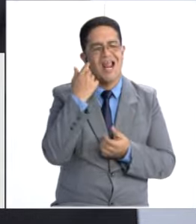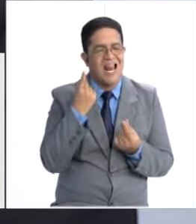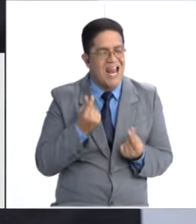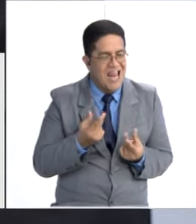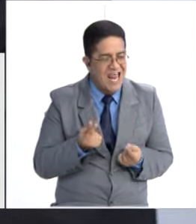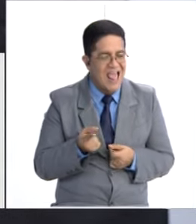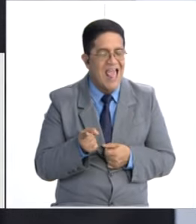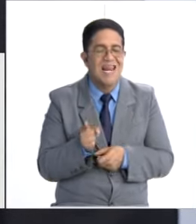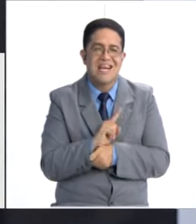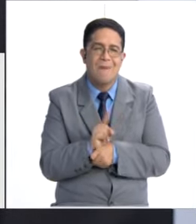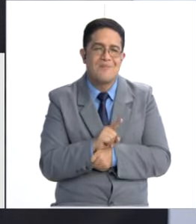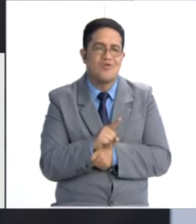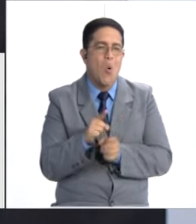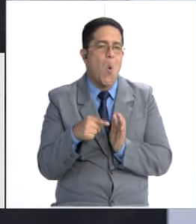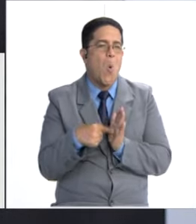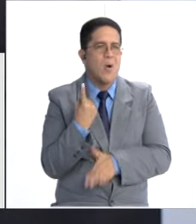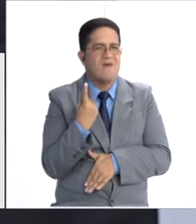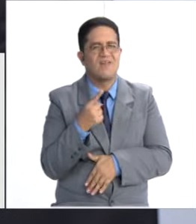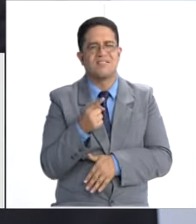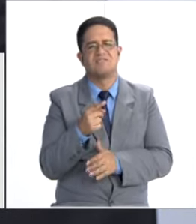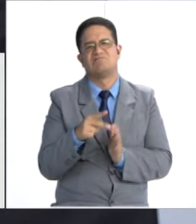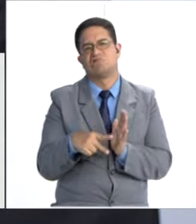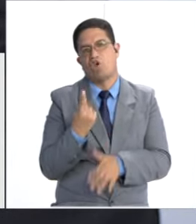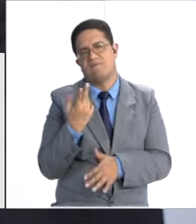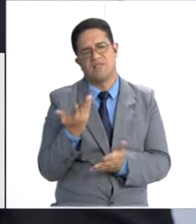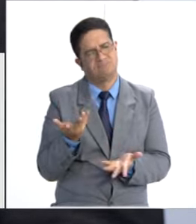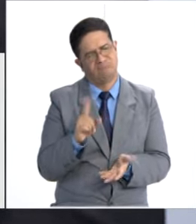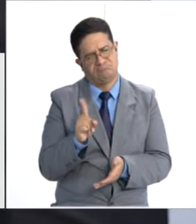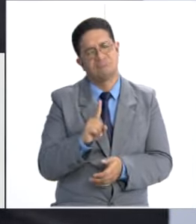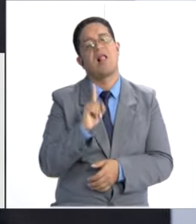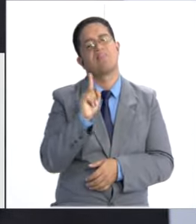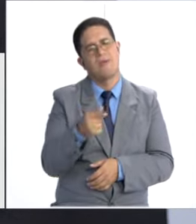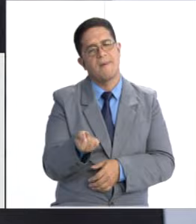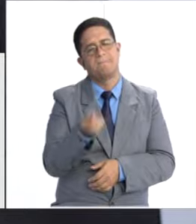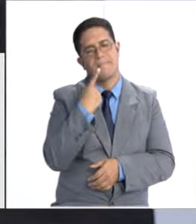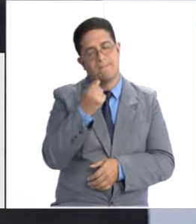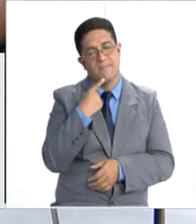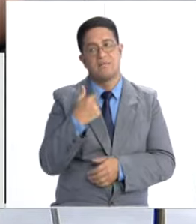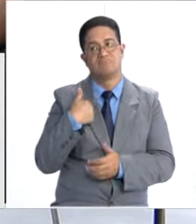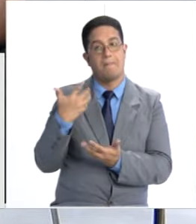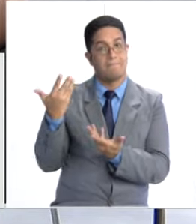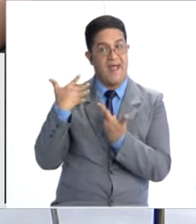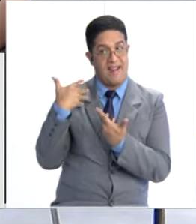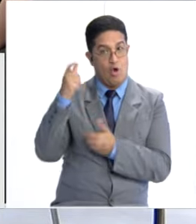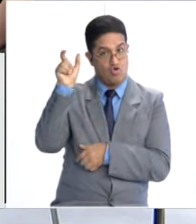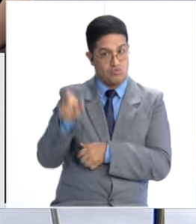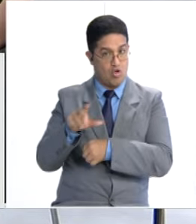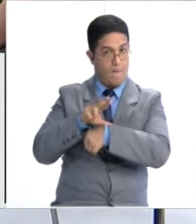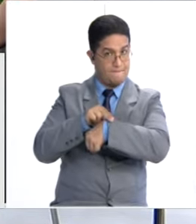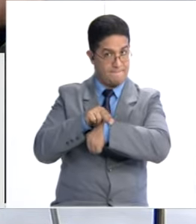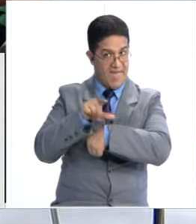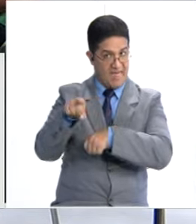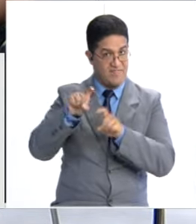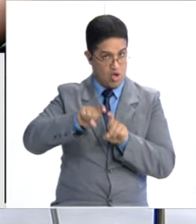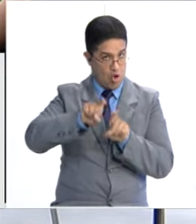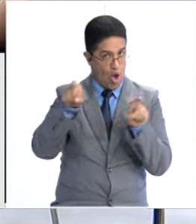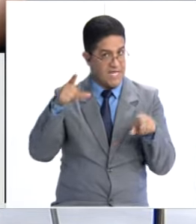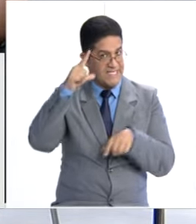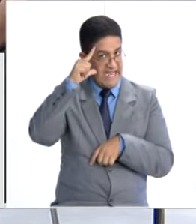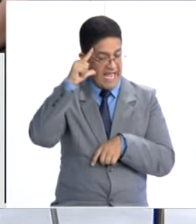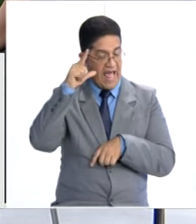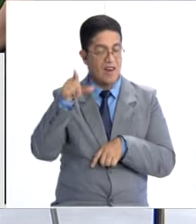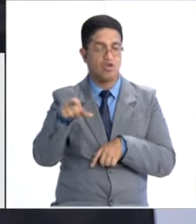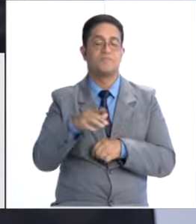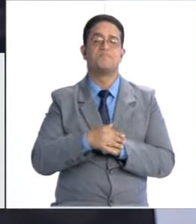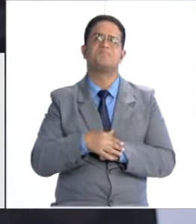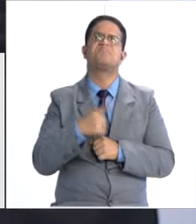segunda toma. Tiene que ser una toma recurrente. Continua. Exactamente. En mi caso me lo recomendó mi ginecólogo y tenemos una anécdota bien